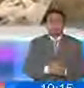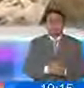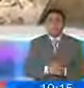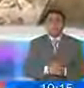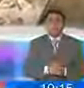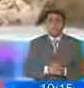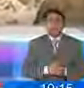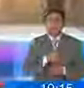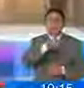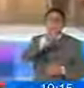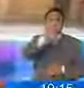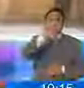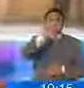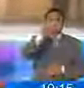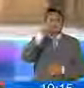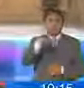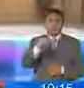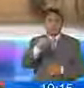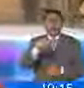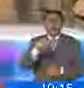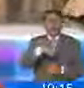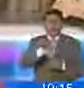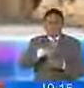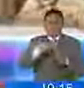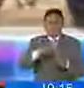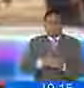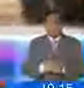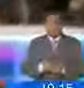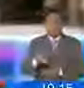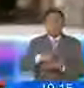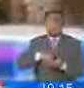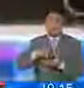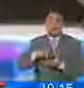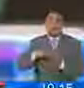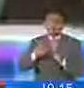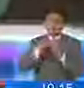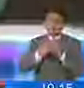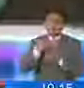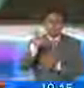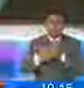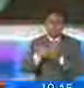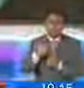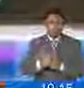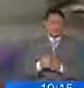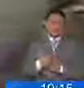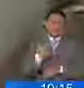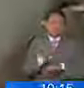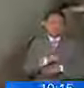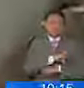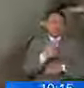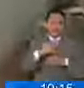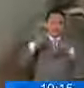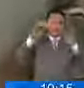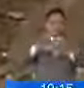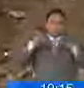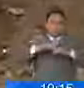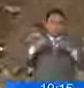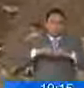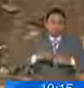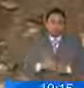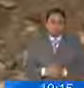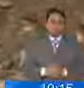de dólares del fondo de emergencia se han destinado para socorrer a las familias damnificadas a causa del inclemente invierno en la